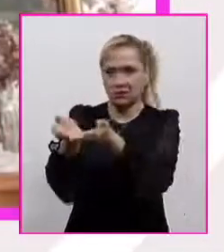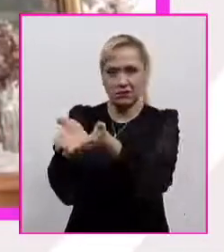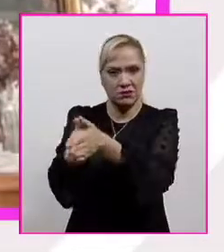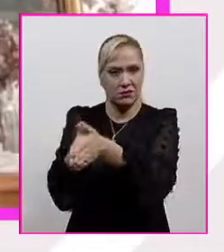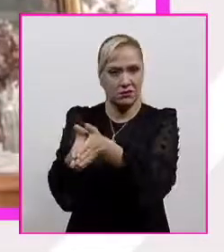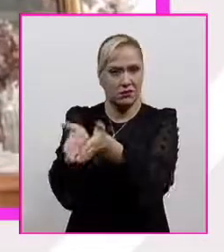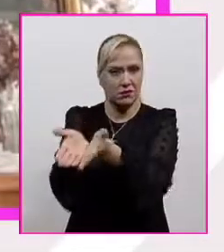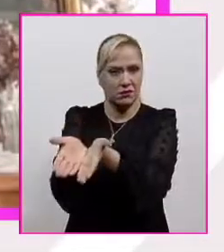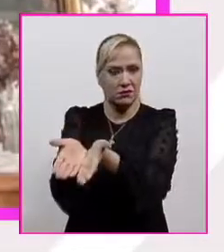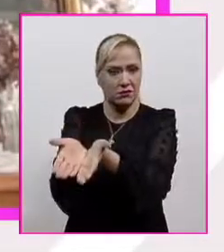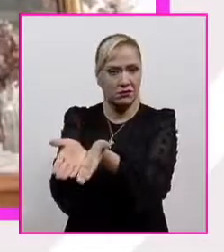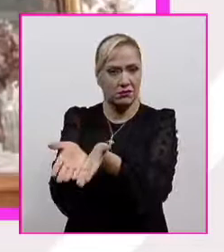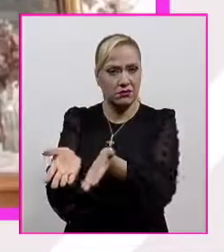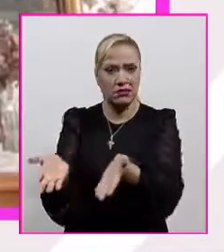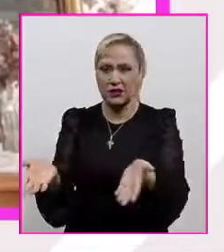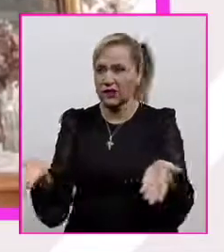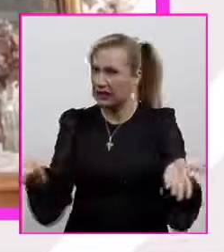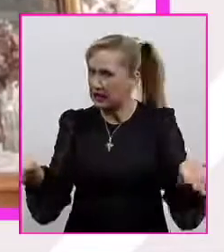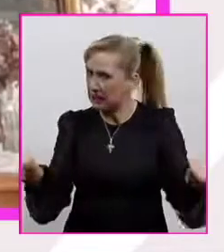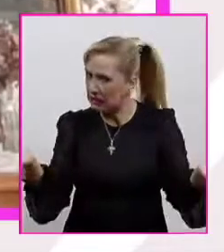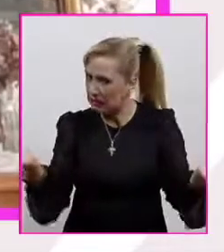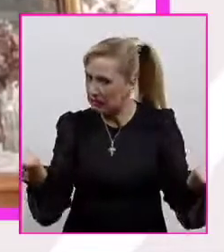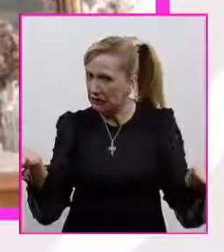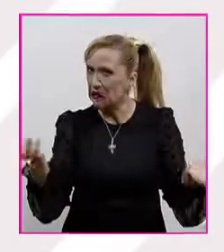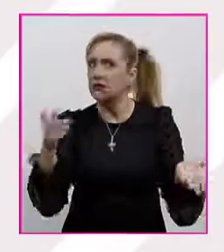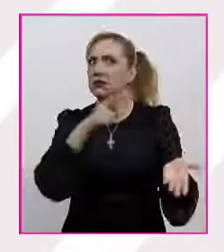una muestra de cómo los prejuicios